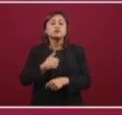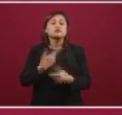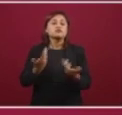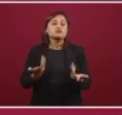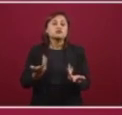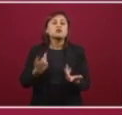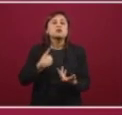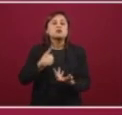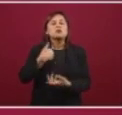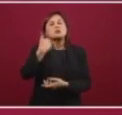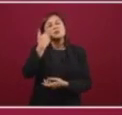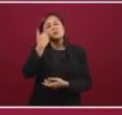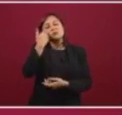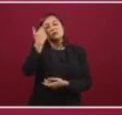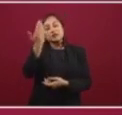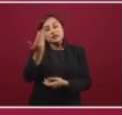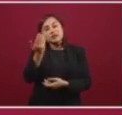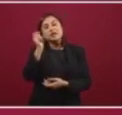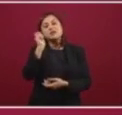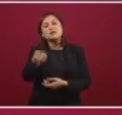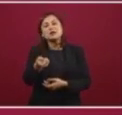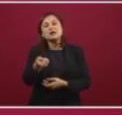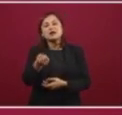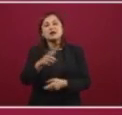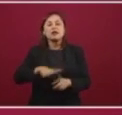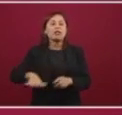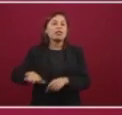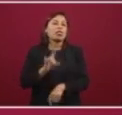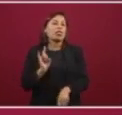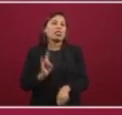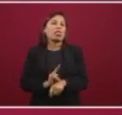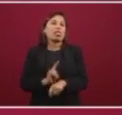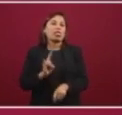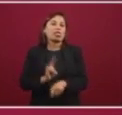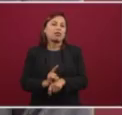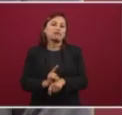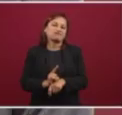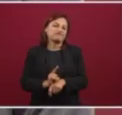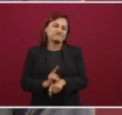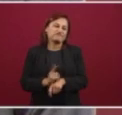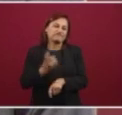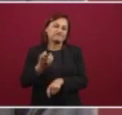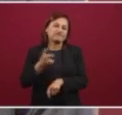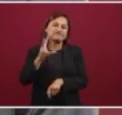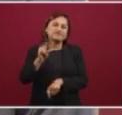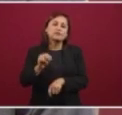que no se diga una cosa y se haga otra,